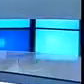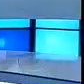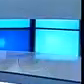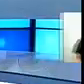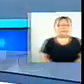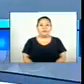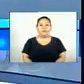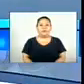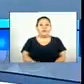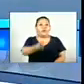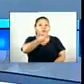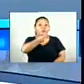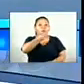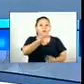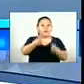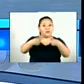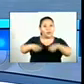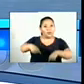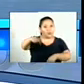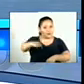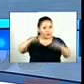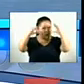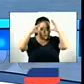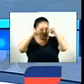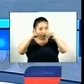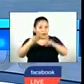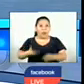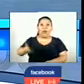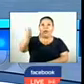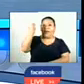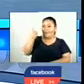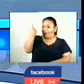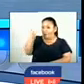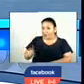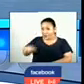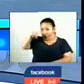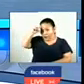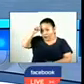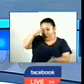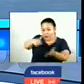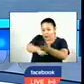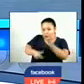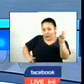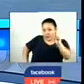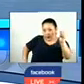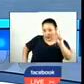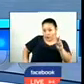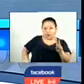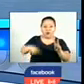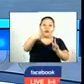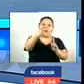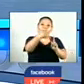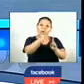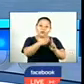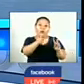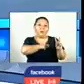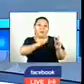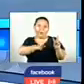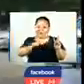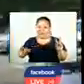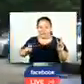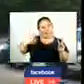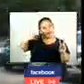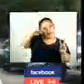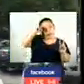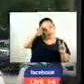Continuamos con más información aquí en Noticiero Hechos el exalcalde de San Salvador Ernesto Mason y el ex tesorero de la comuna Fernando Portillo